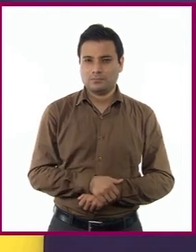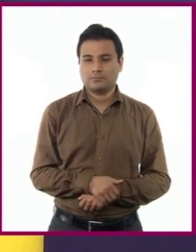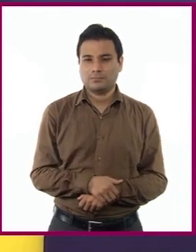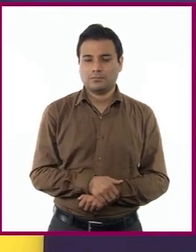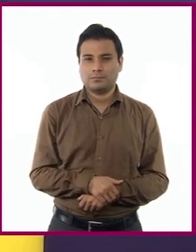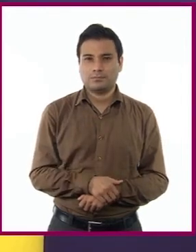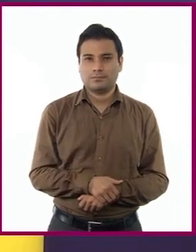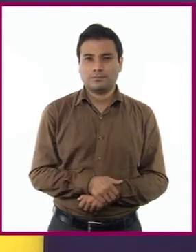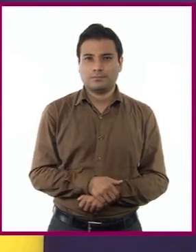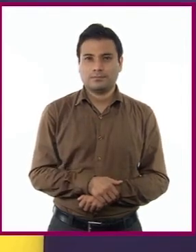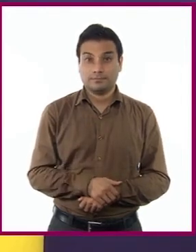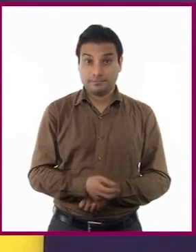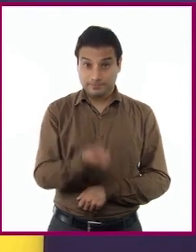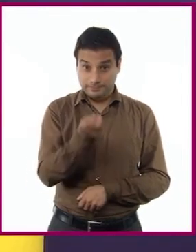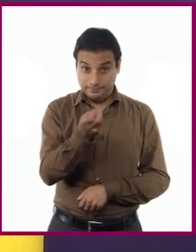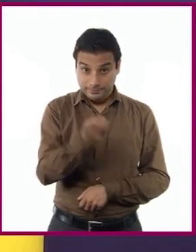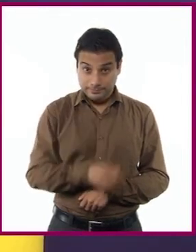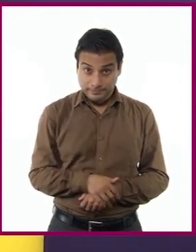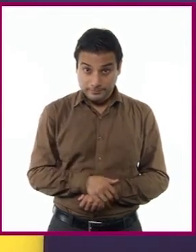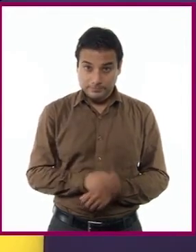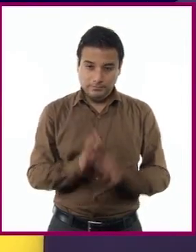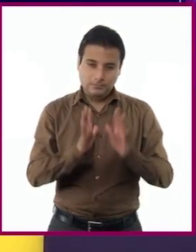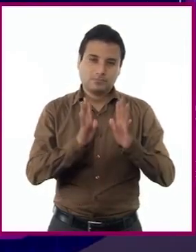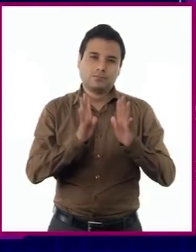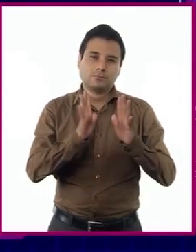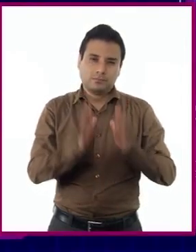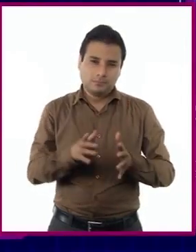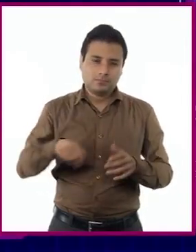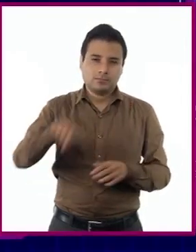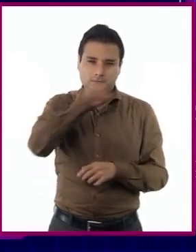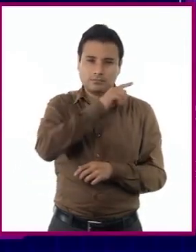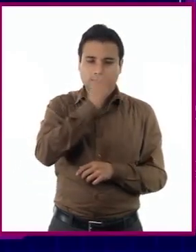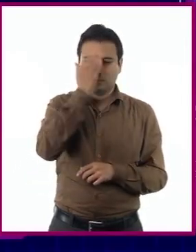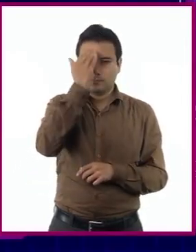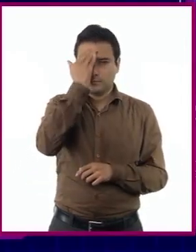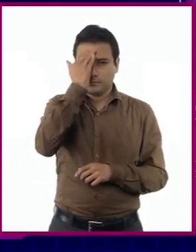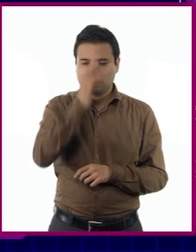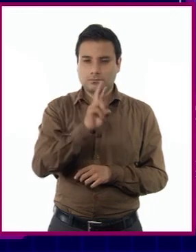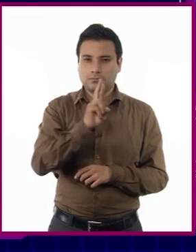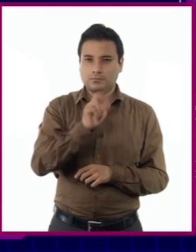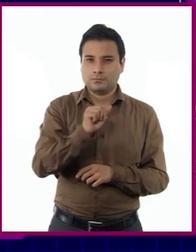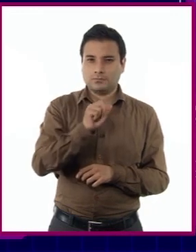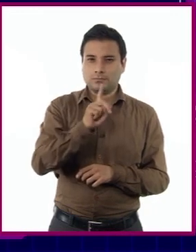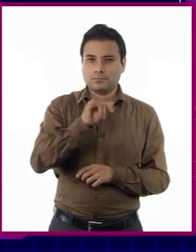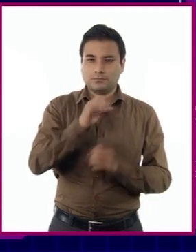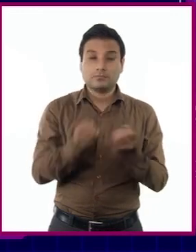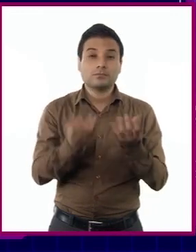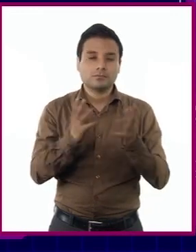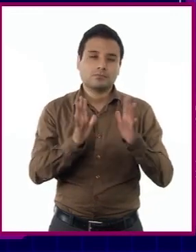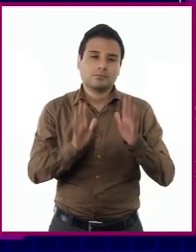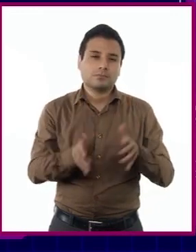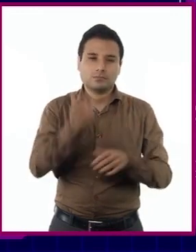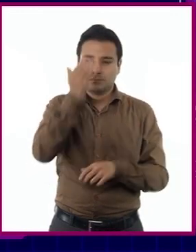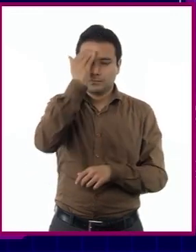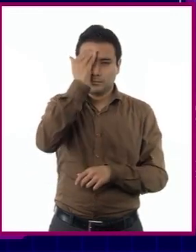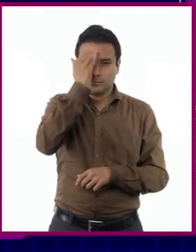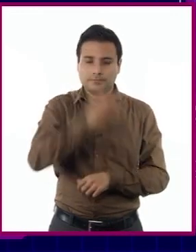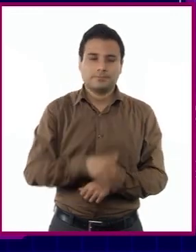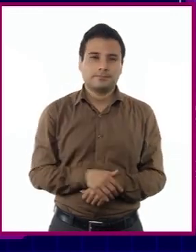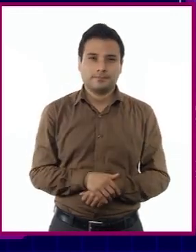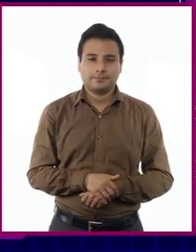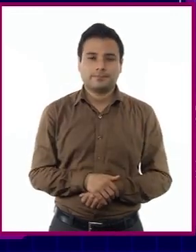con esto ya se conoce el valor aproximado del radio de la circunferencia de la base del